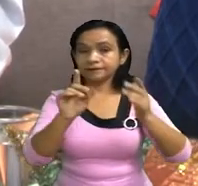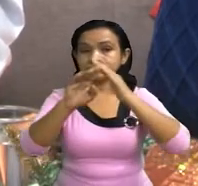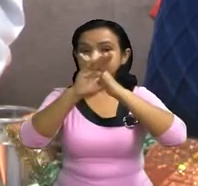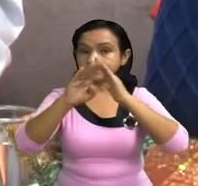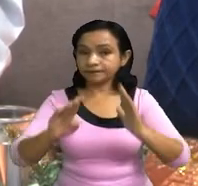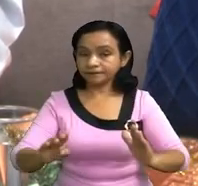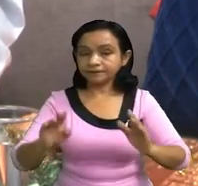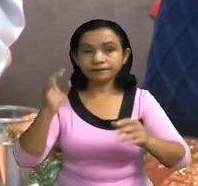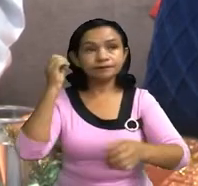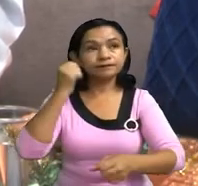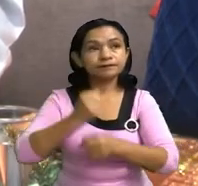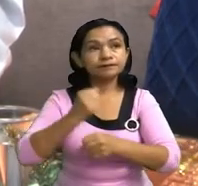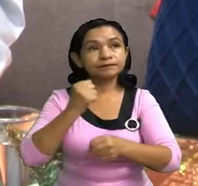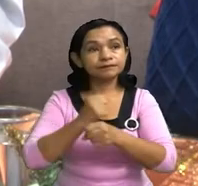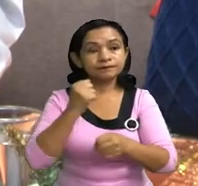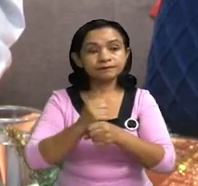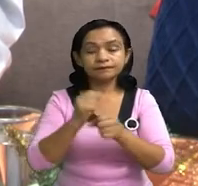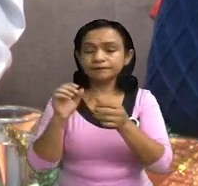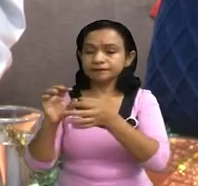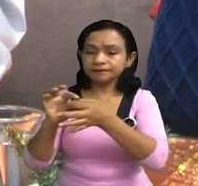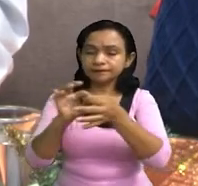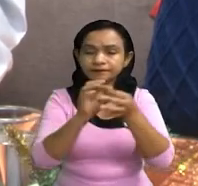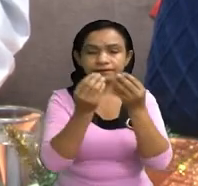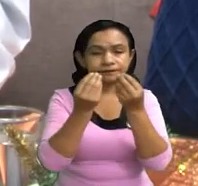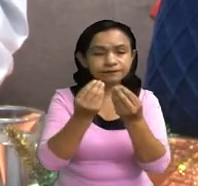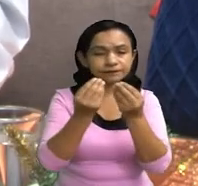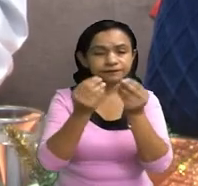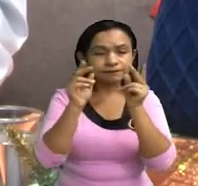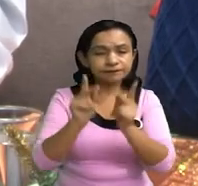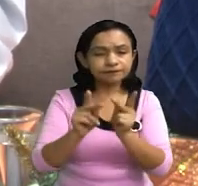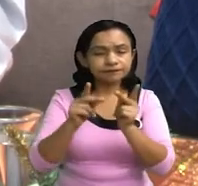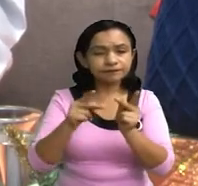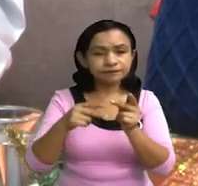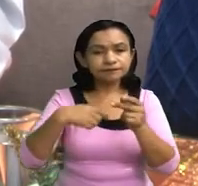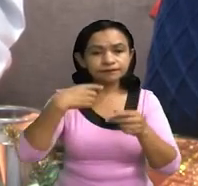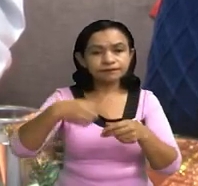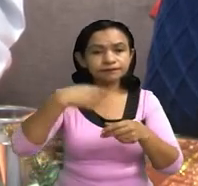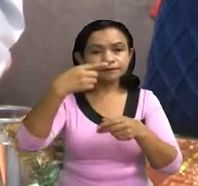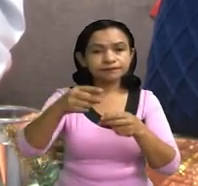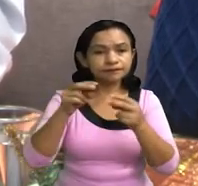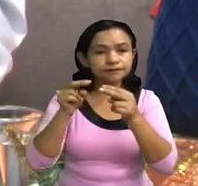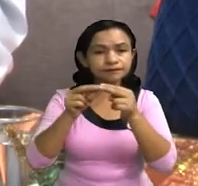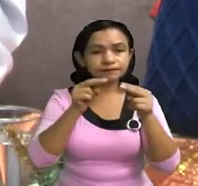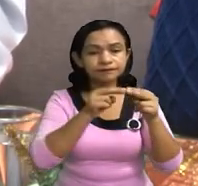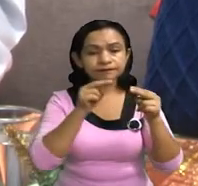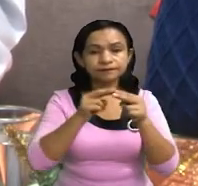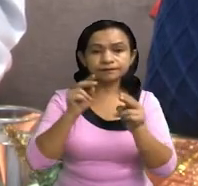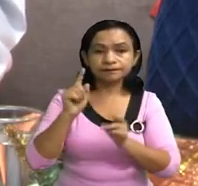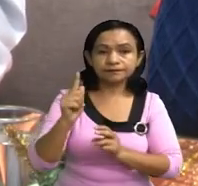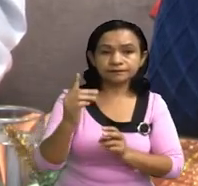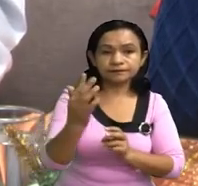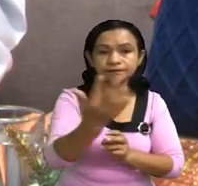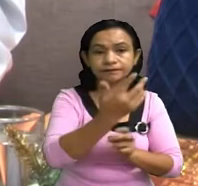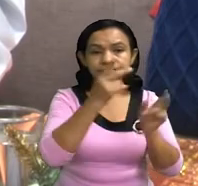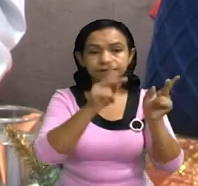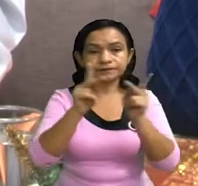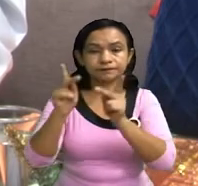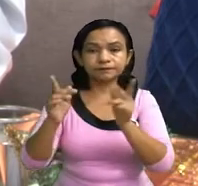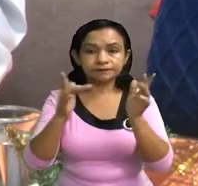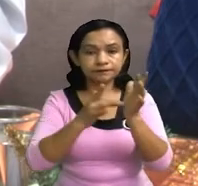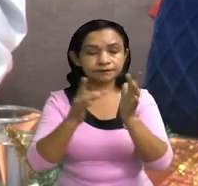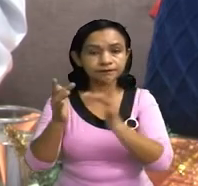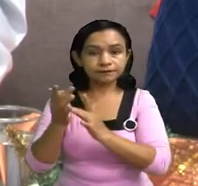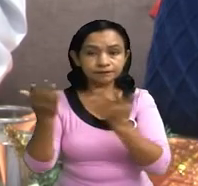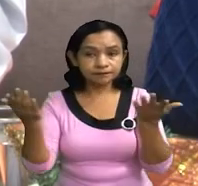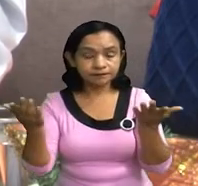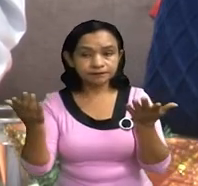un trabajo de hormiguitas, día a día, para que nosotros, los cristianos y los no